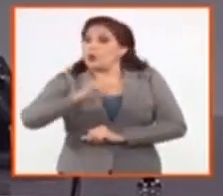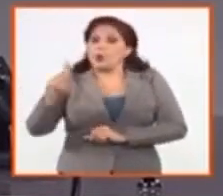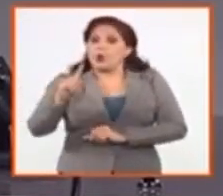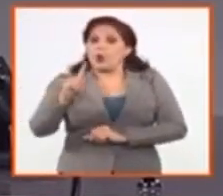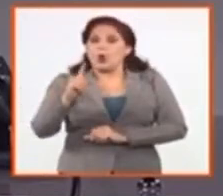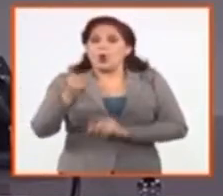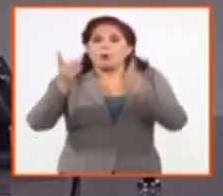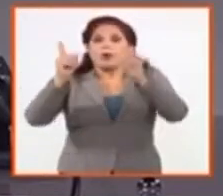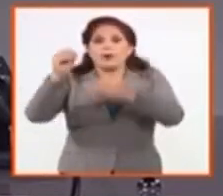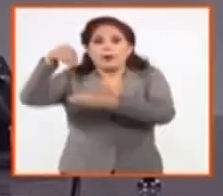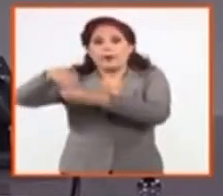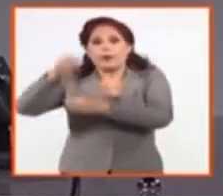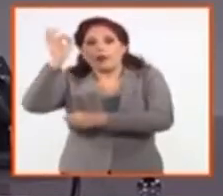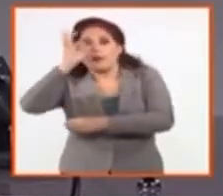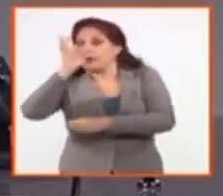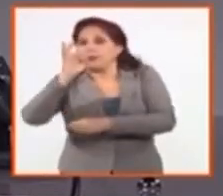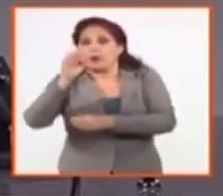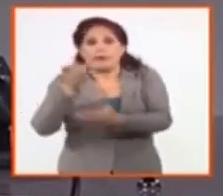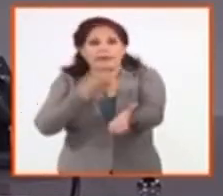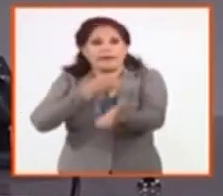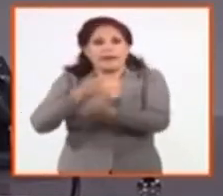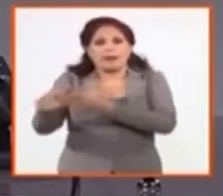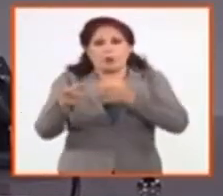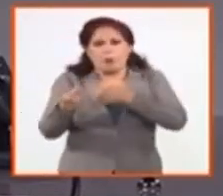político y fue bastante,